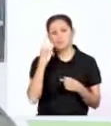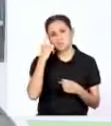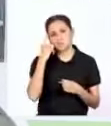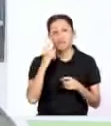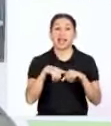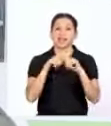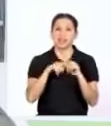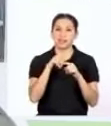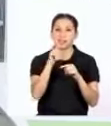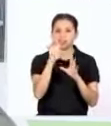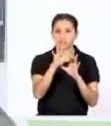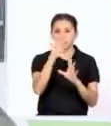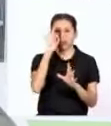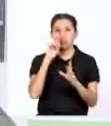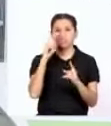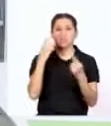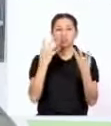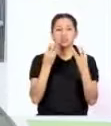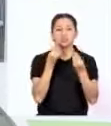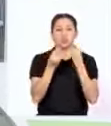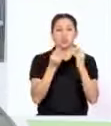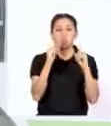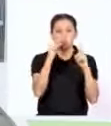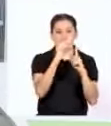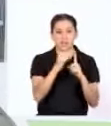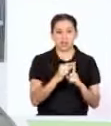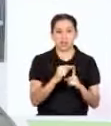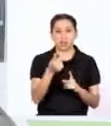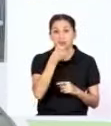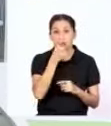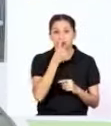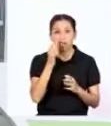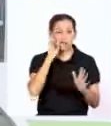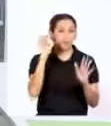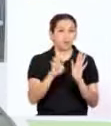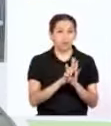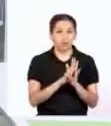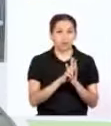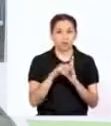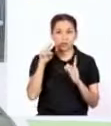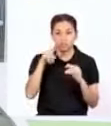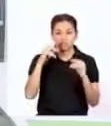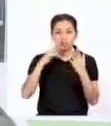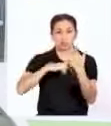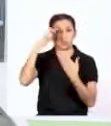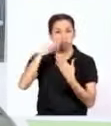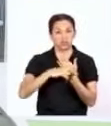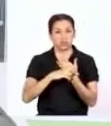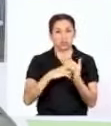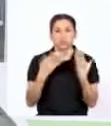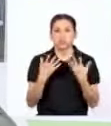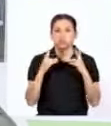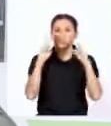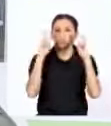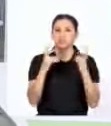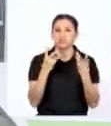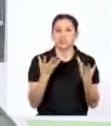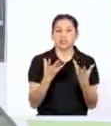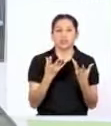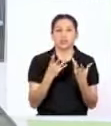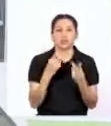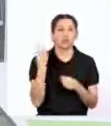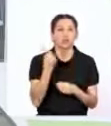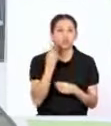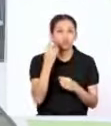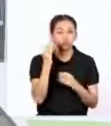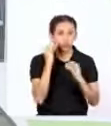empezar? Quizá definiendo algunos conceptos claves. Por ejemplo, este proyecto se